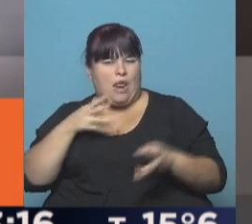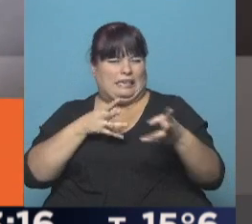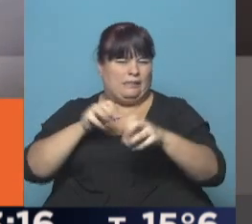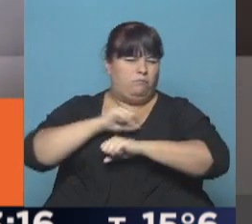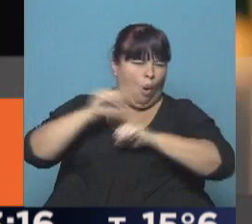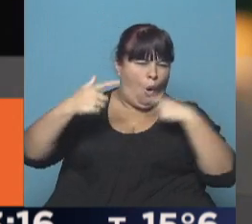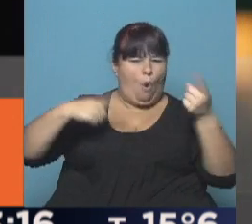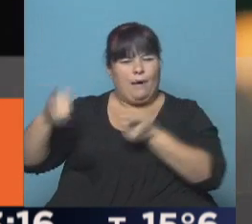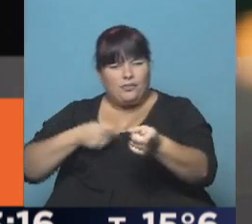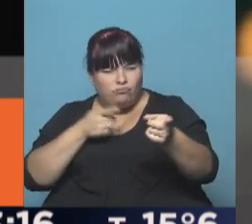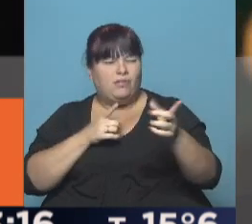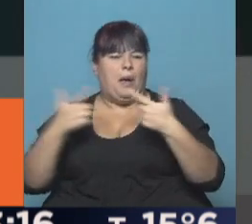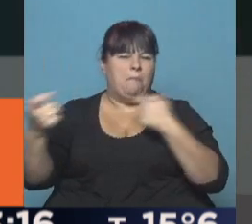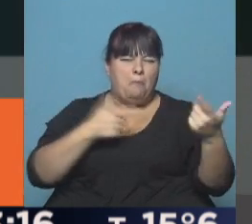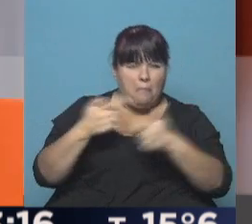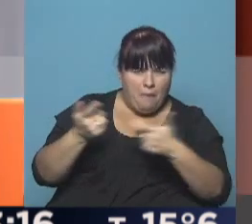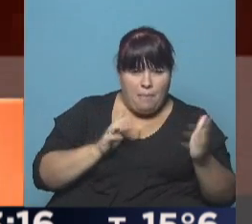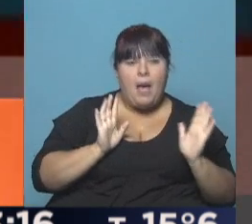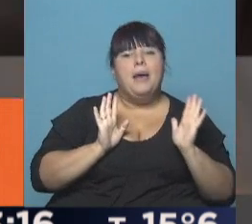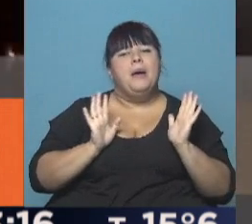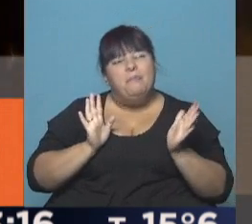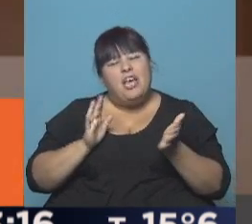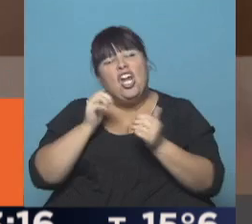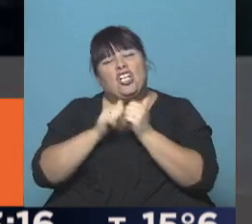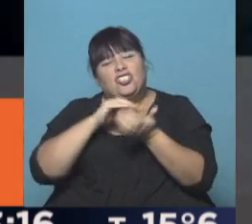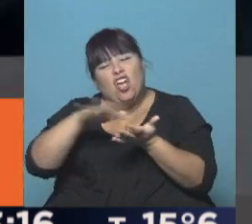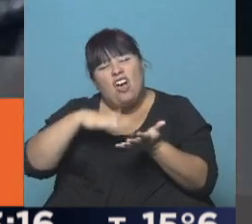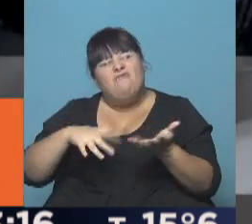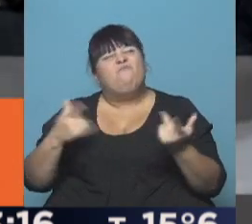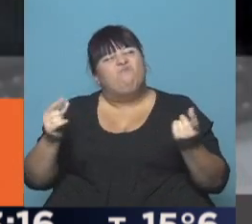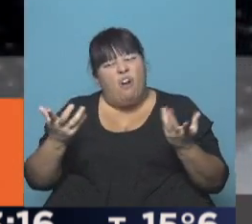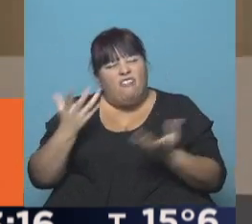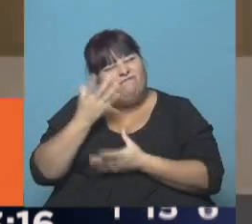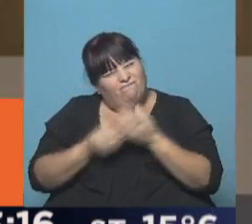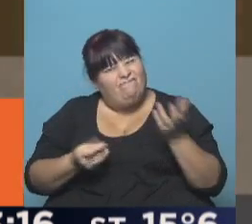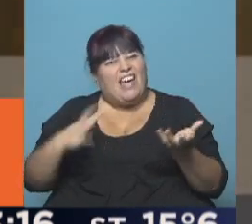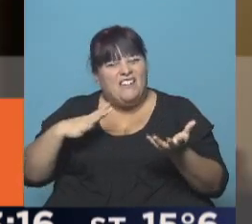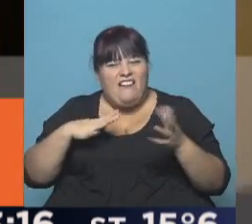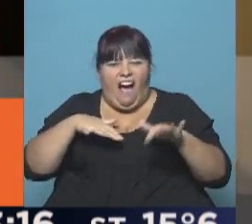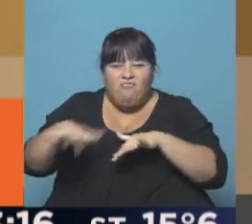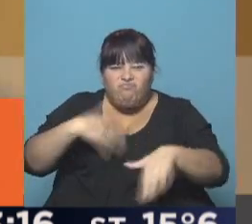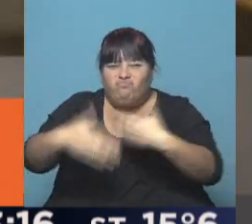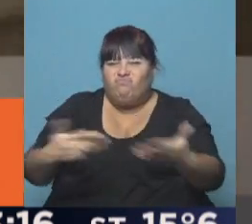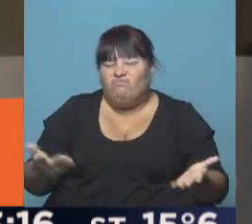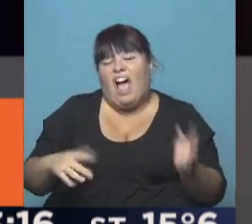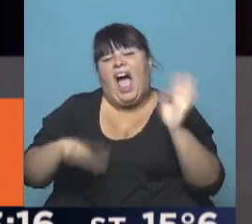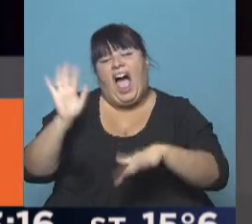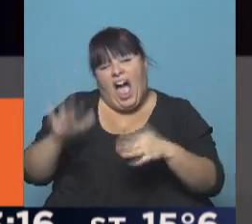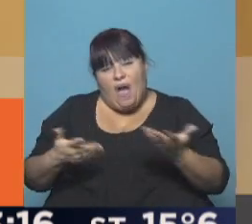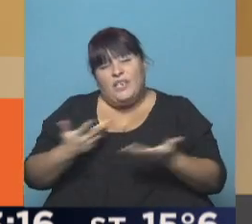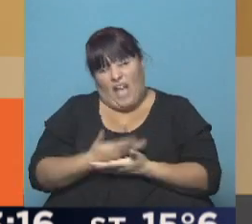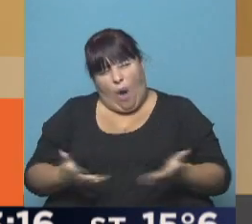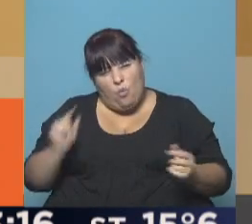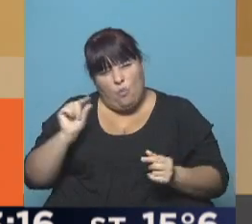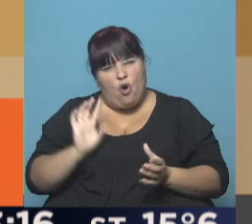explosiones persecuciones tiro de todo tipo pero con un guión que se encontré el rubito aquí irregular y que carece de fluidez por momentos me